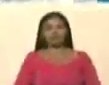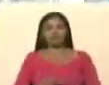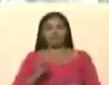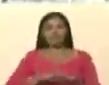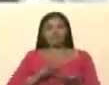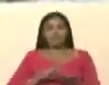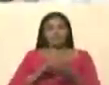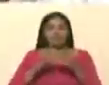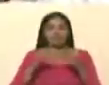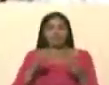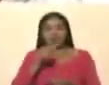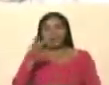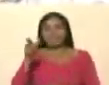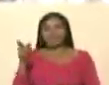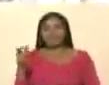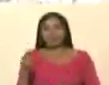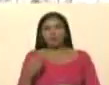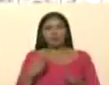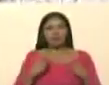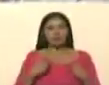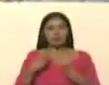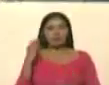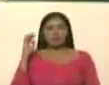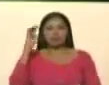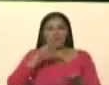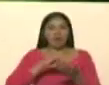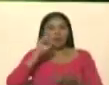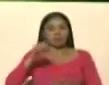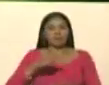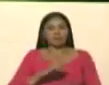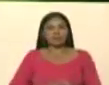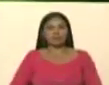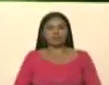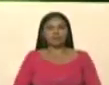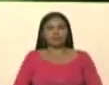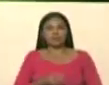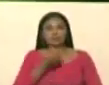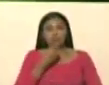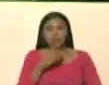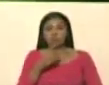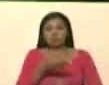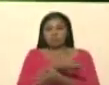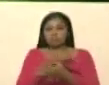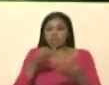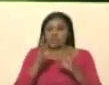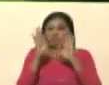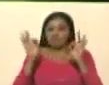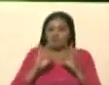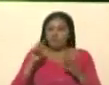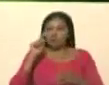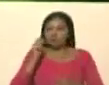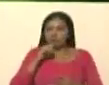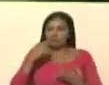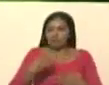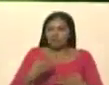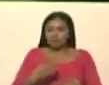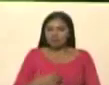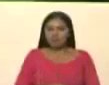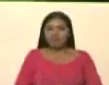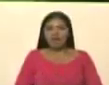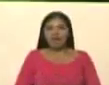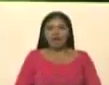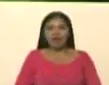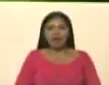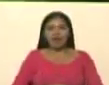nuestros vecinos del valle de aragua bueno buen método verdad la gallina que